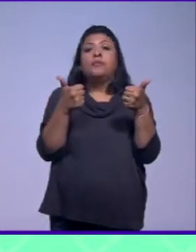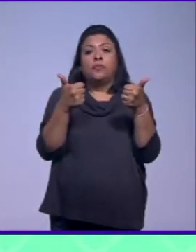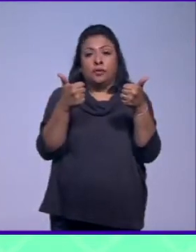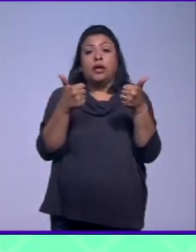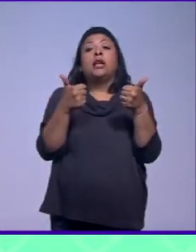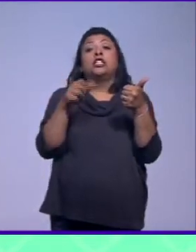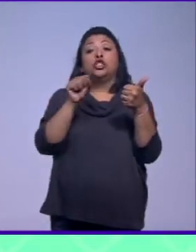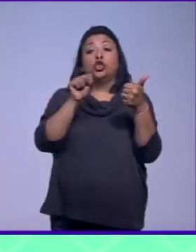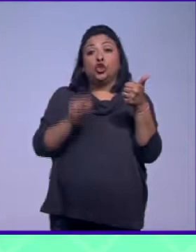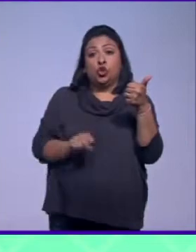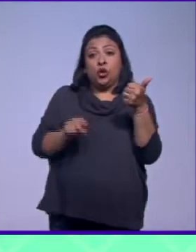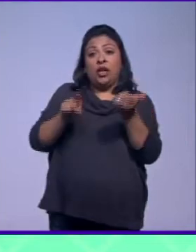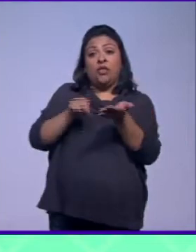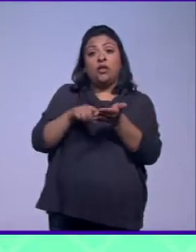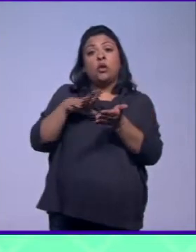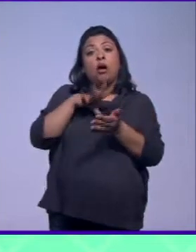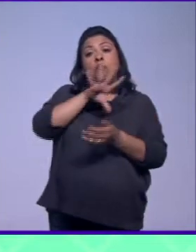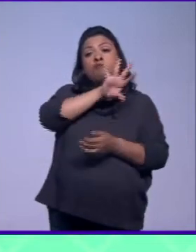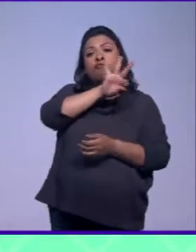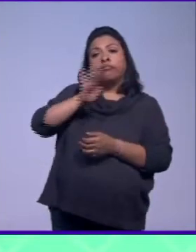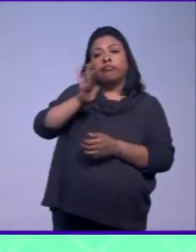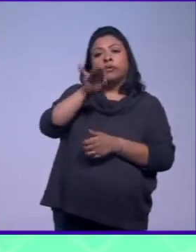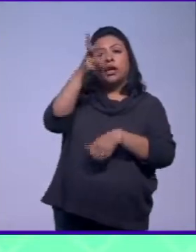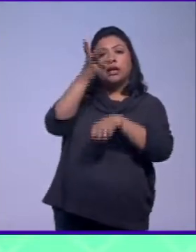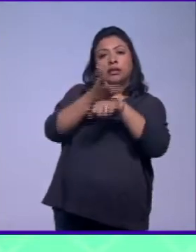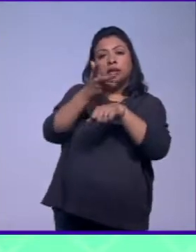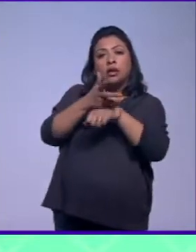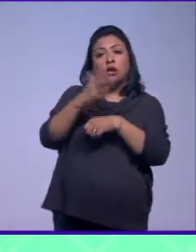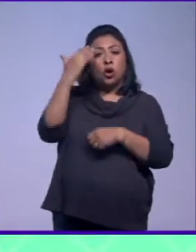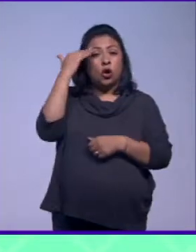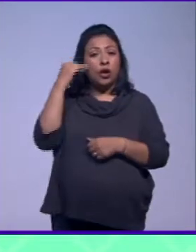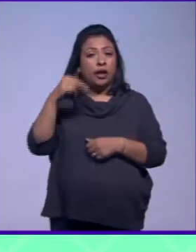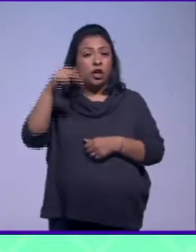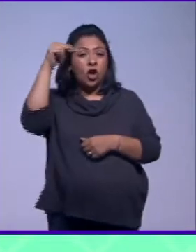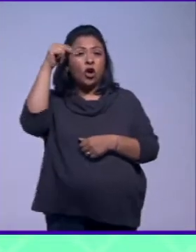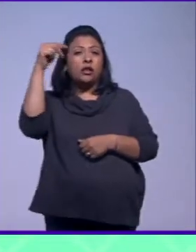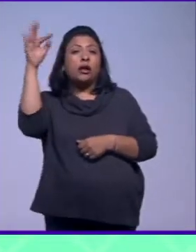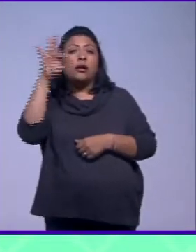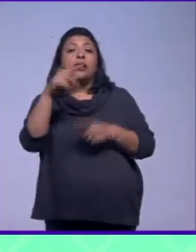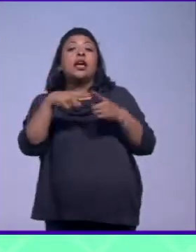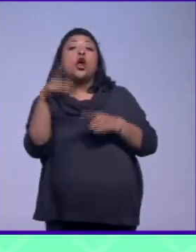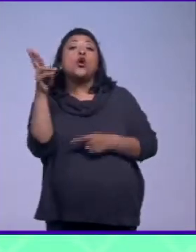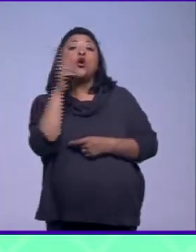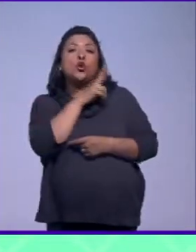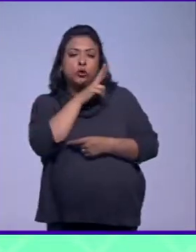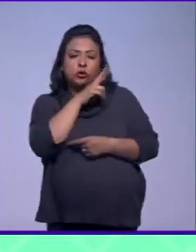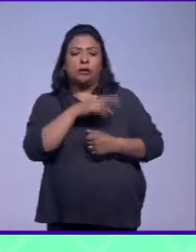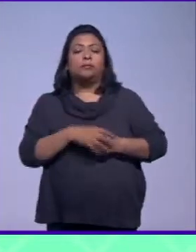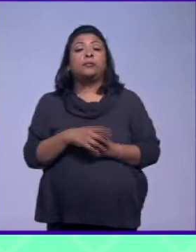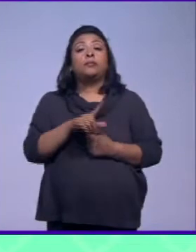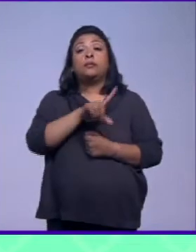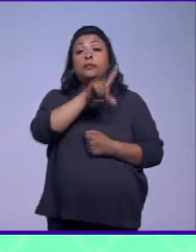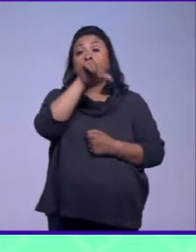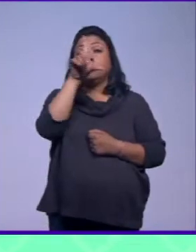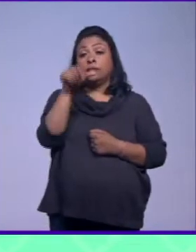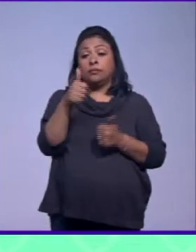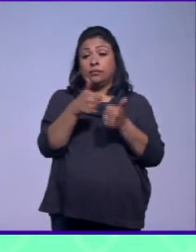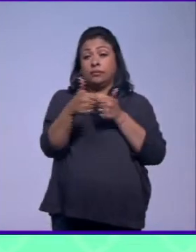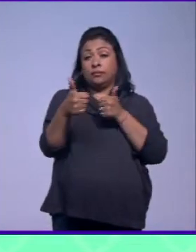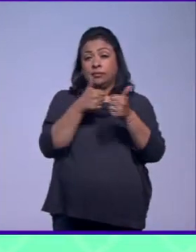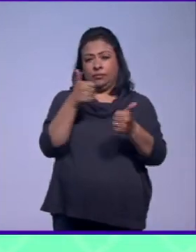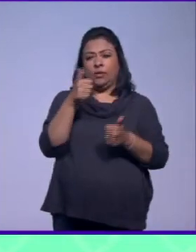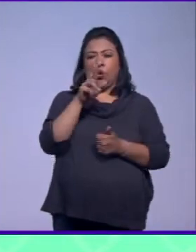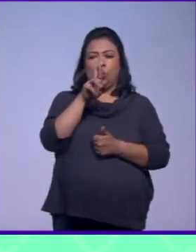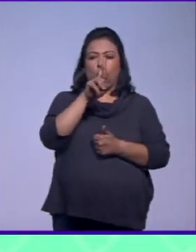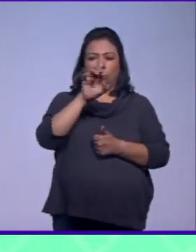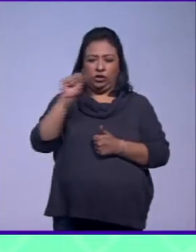corea del sur donde hay injerencia estadounidense y corea del norte donde hay injerencia rusa después del desmembramiento de la unión